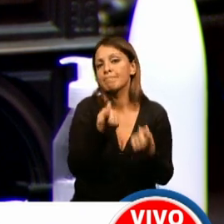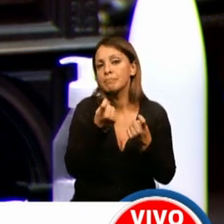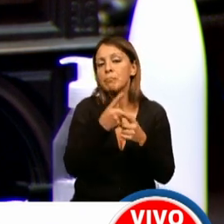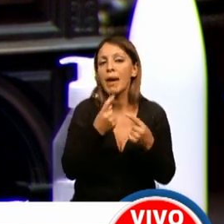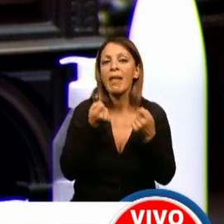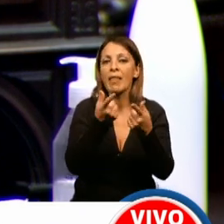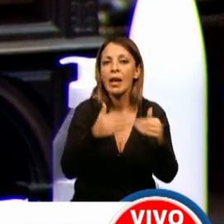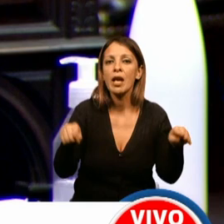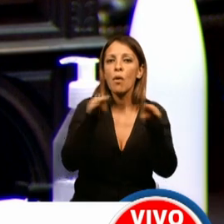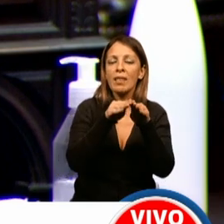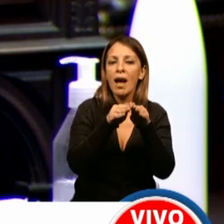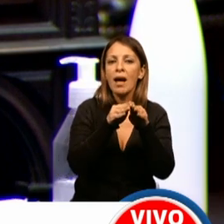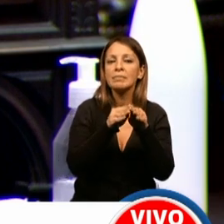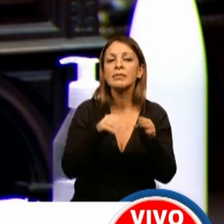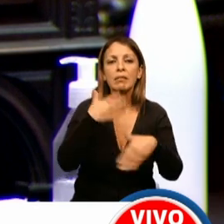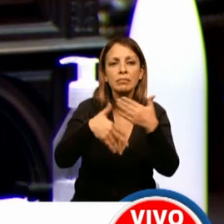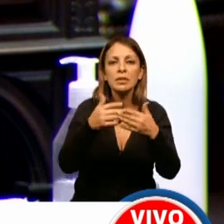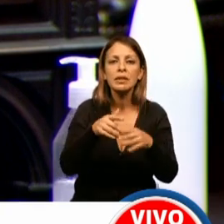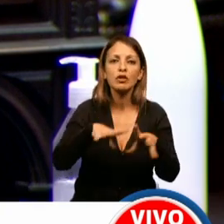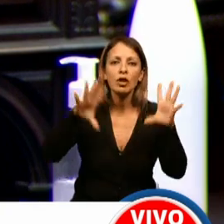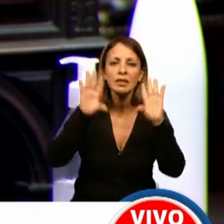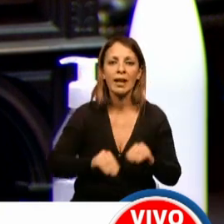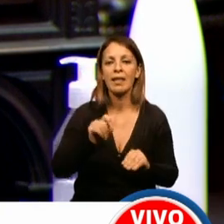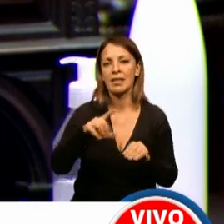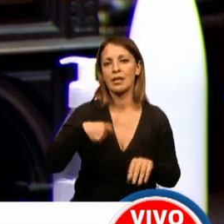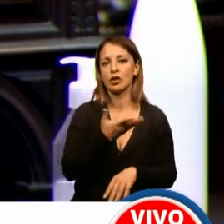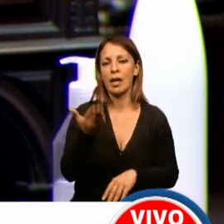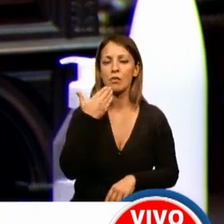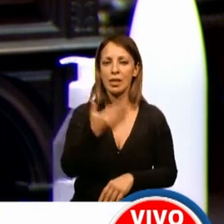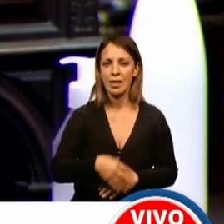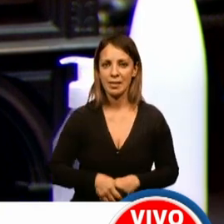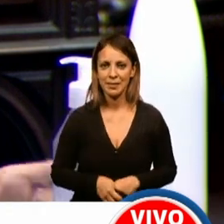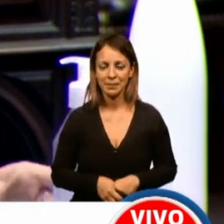igualdad y al desarrollo integral de nuestra sociedad muchas gracias